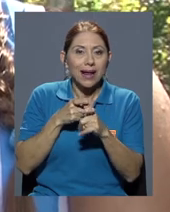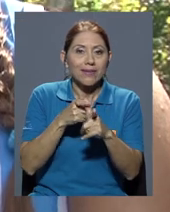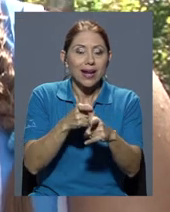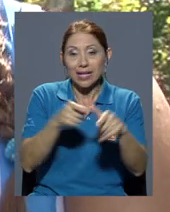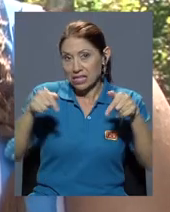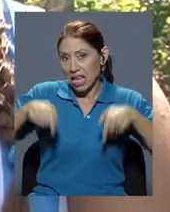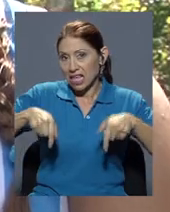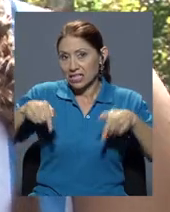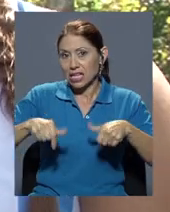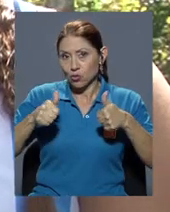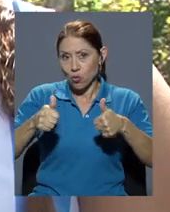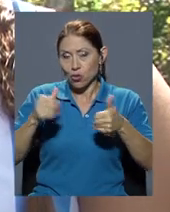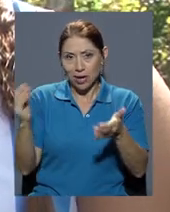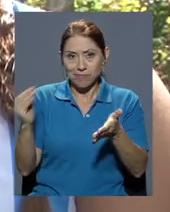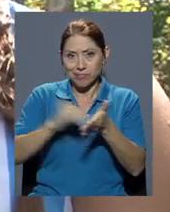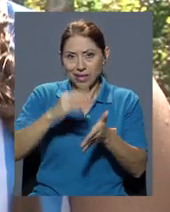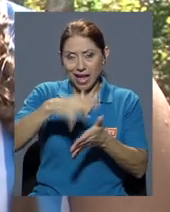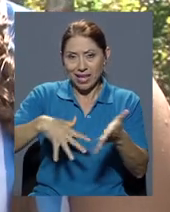estuvo agendada